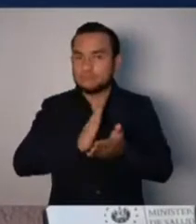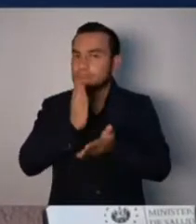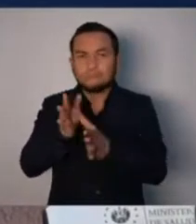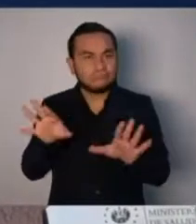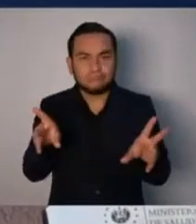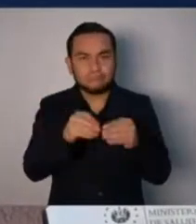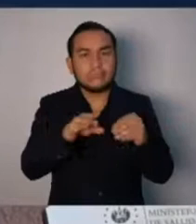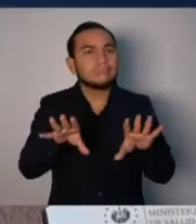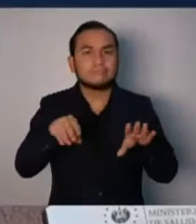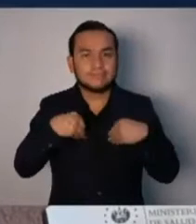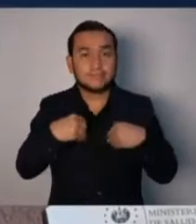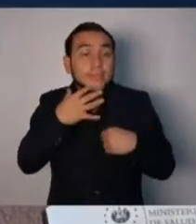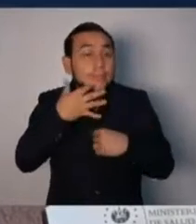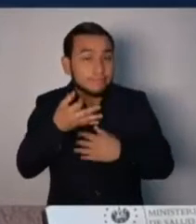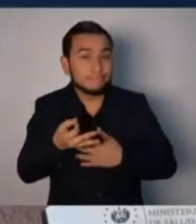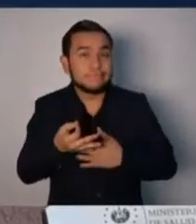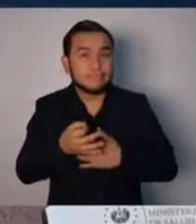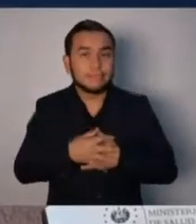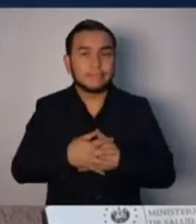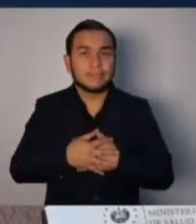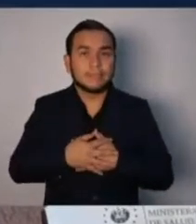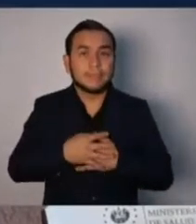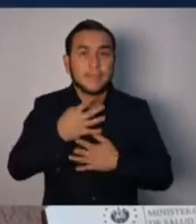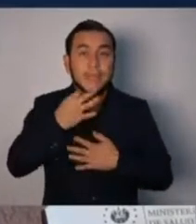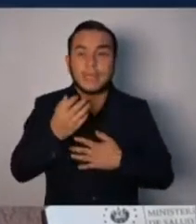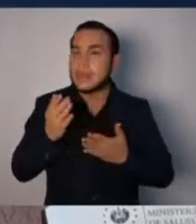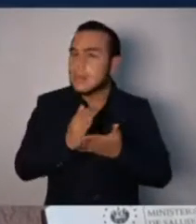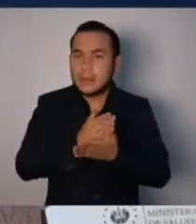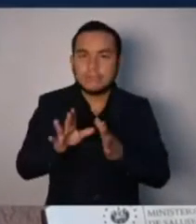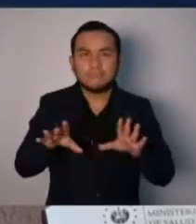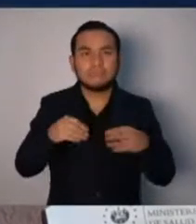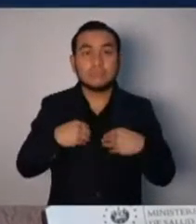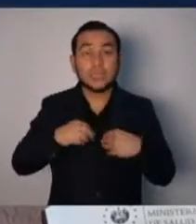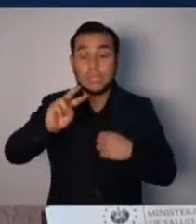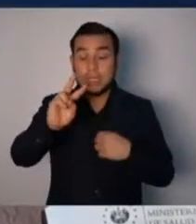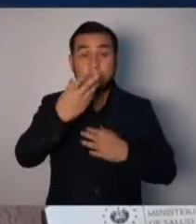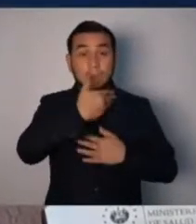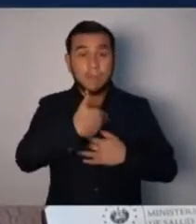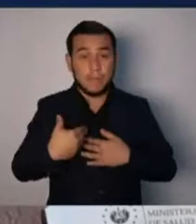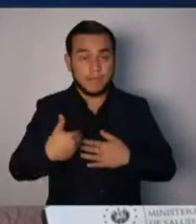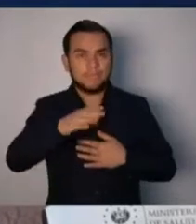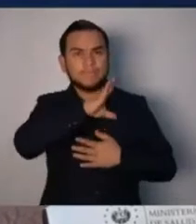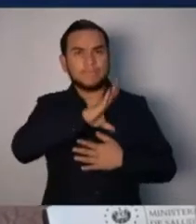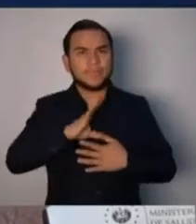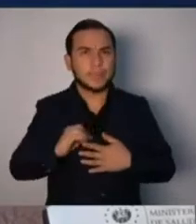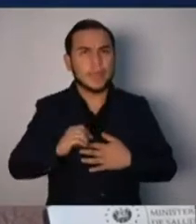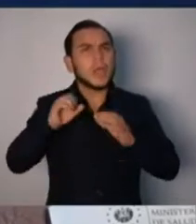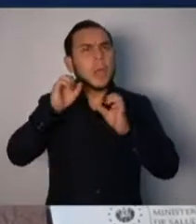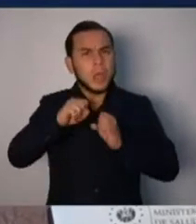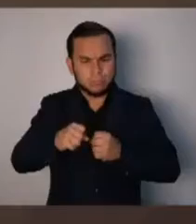no tuviera pierna no lo recibió vicepresidente de la república que pudo haber hecho por sus